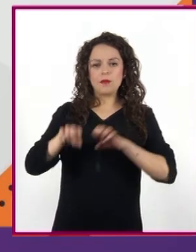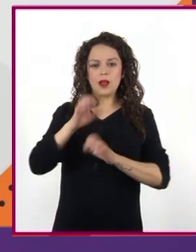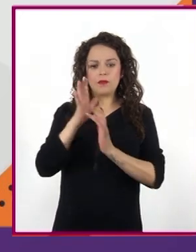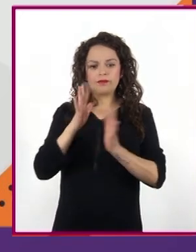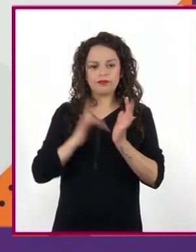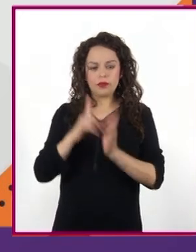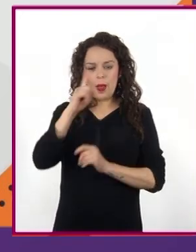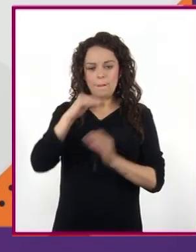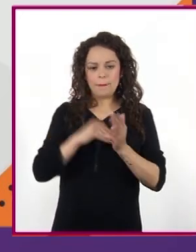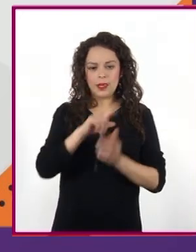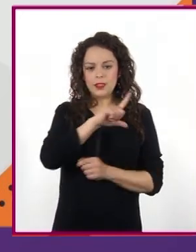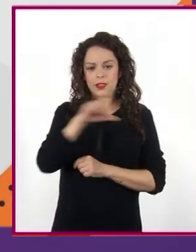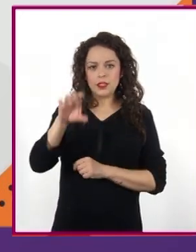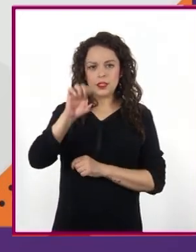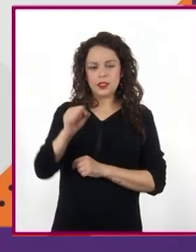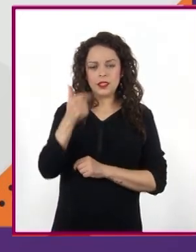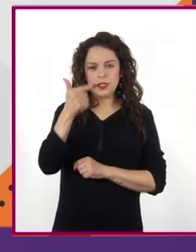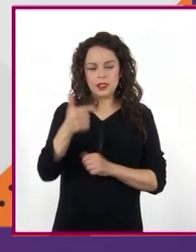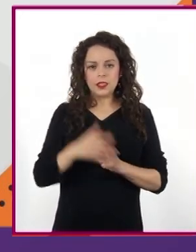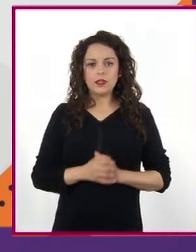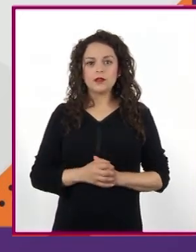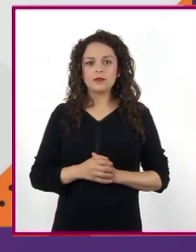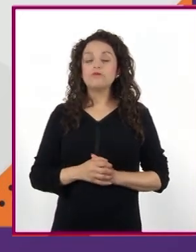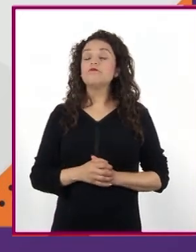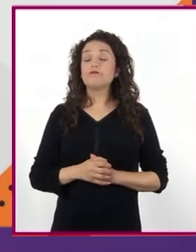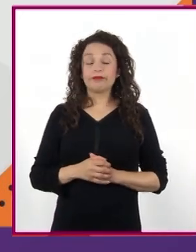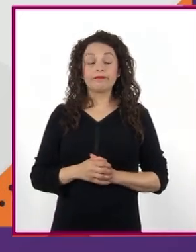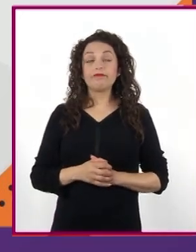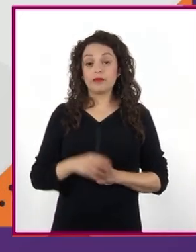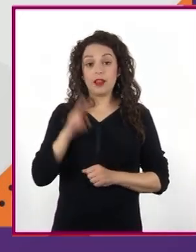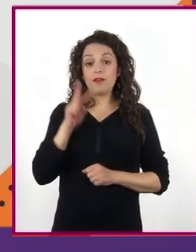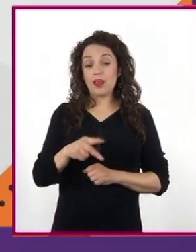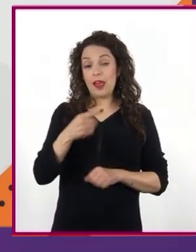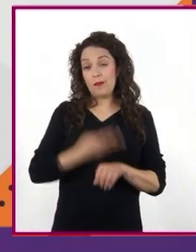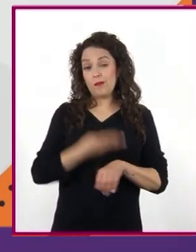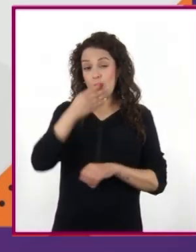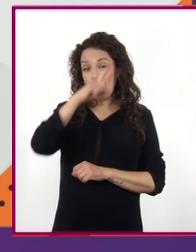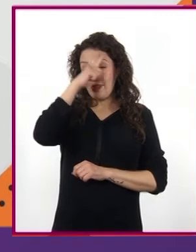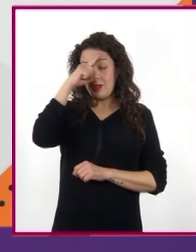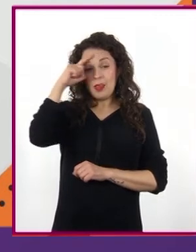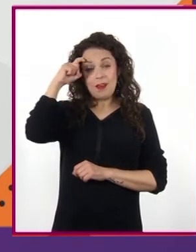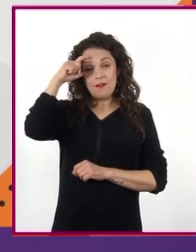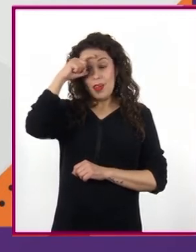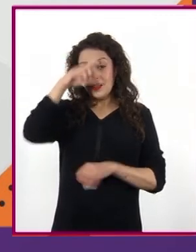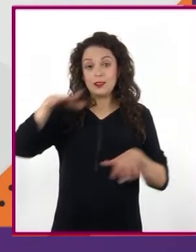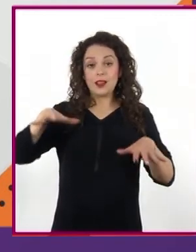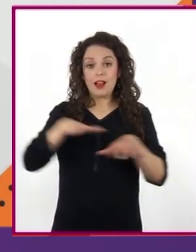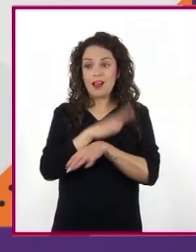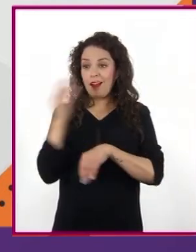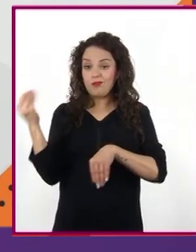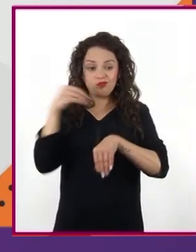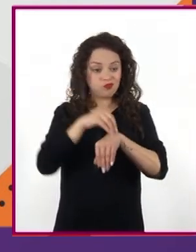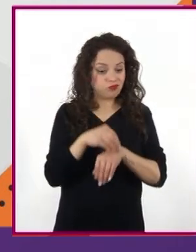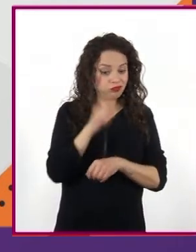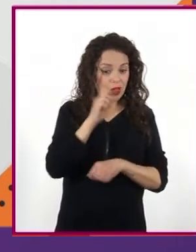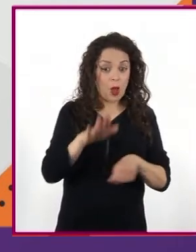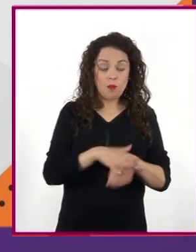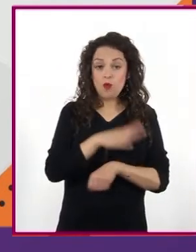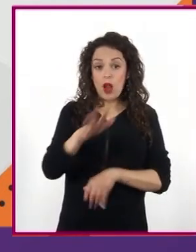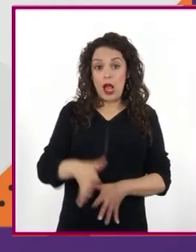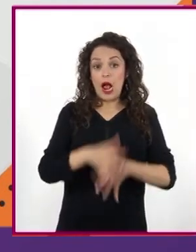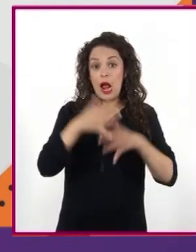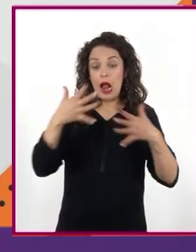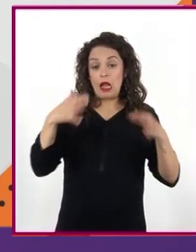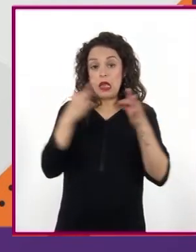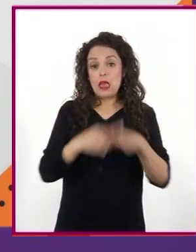en 1767 generó un vacío muy difícil de llenar en la cultura, ya que provocó la salida de grandes maestros